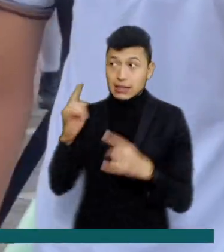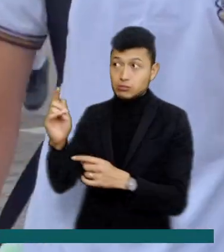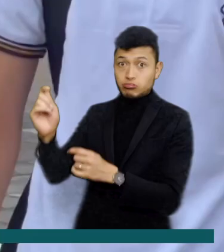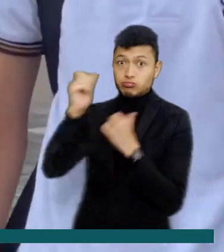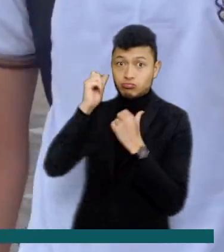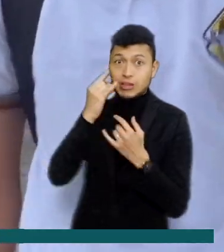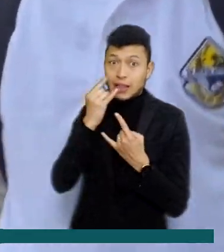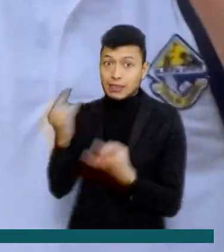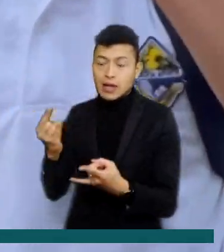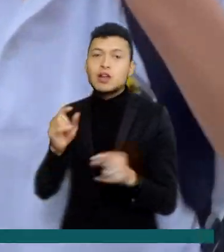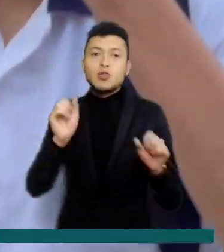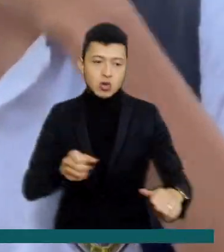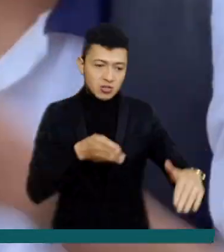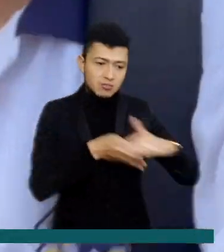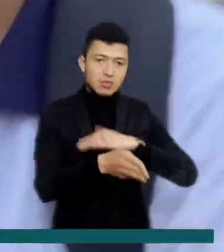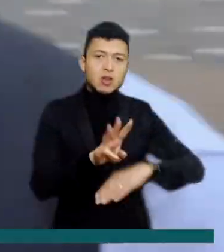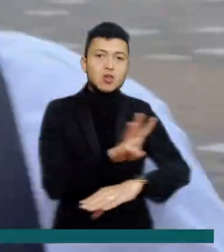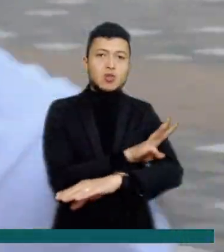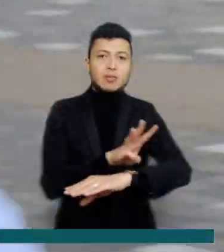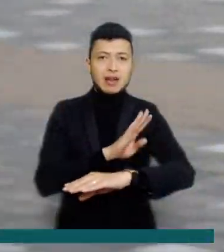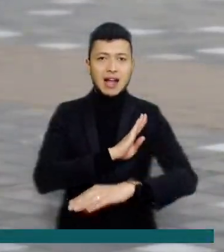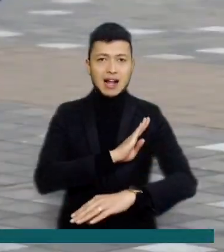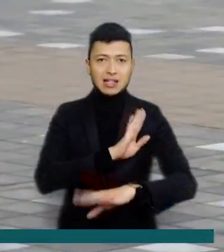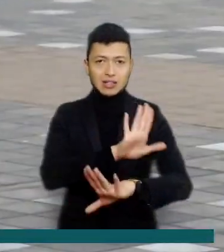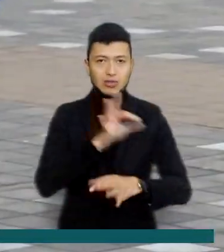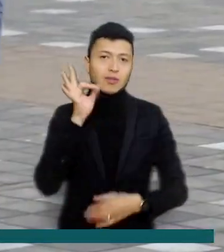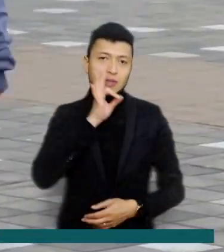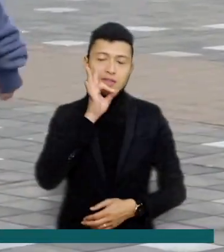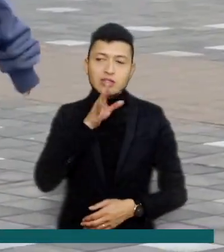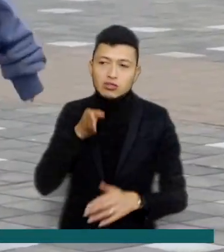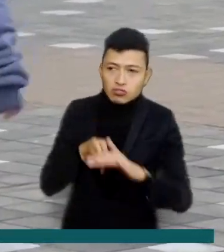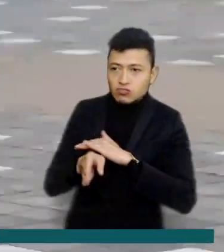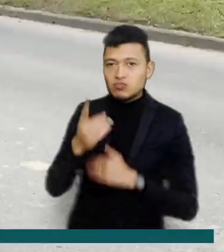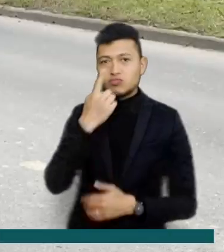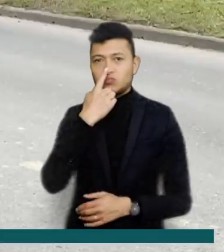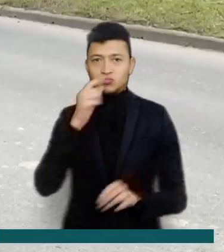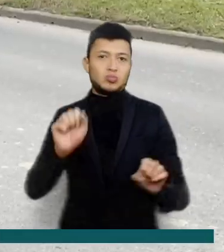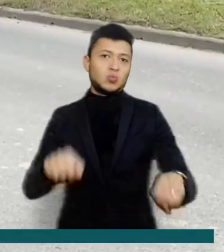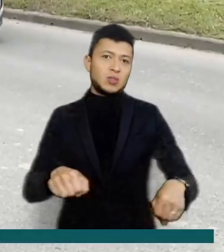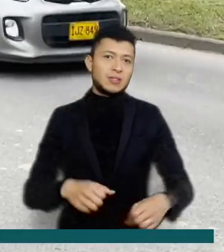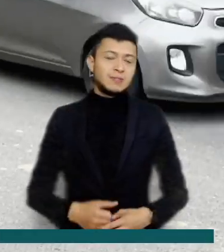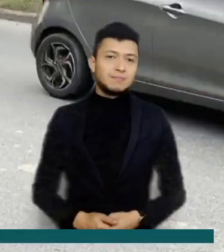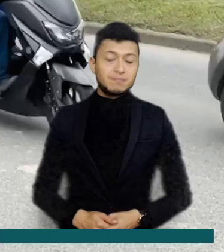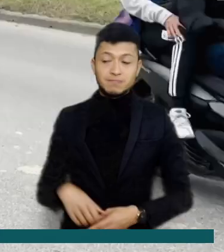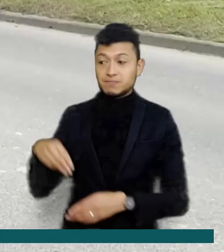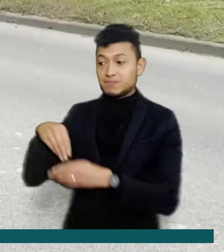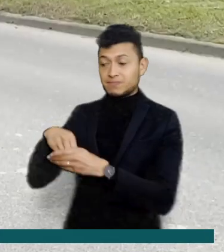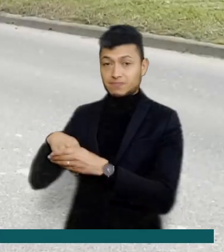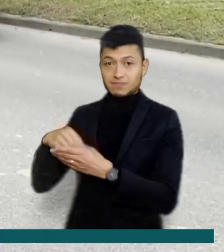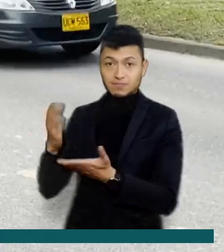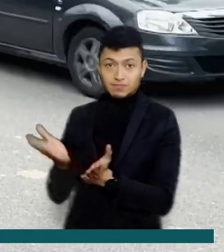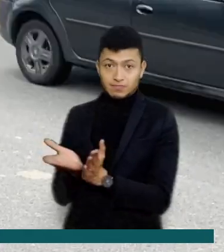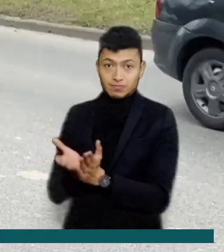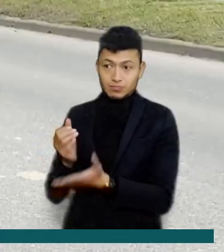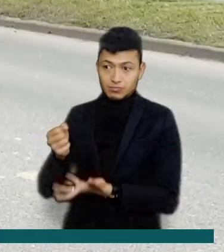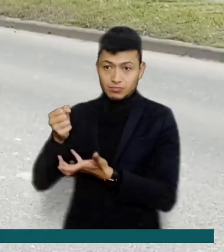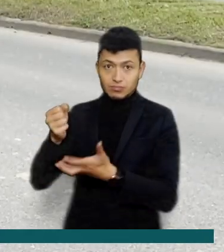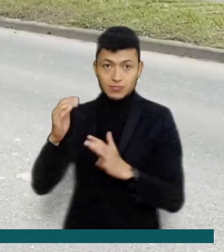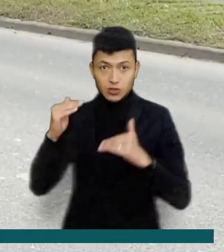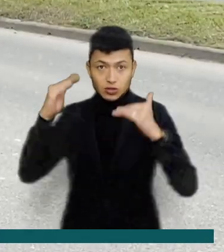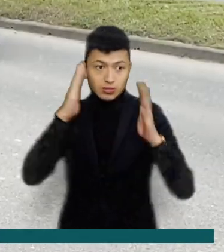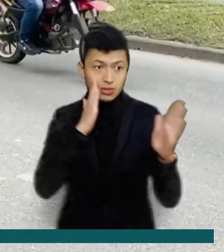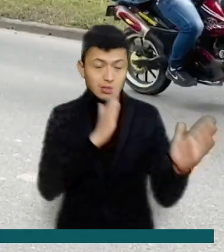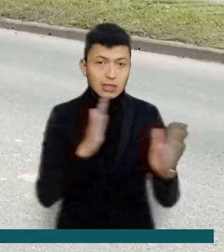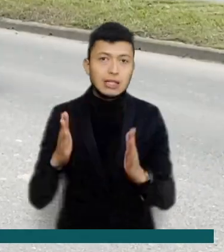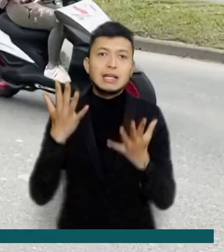en el incentivo podrán consultar en la página de la Alcaldía de Villavicencio. Este Fondo de Educación Superior espera ser un modelo ejemplar en todas